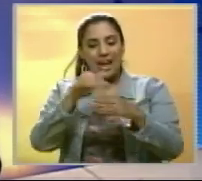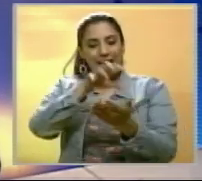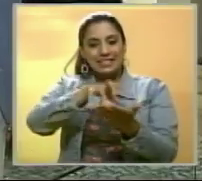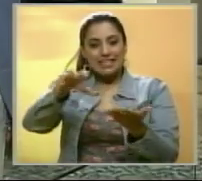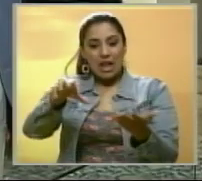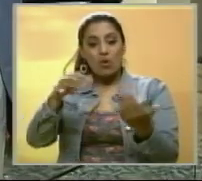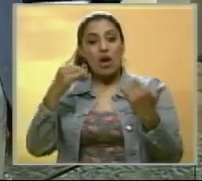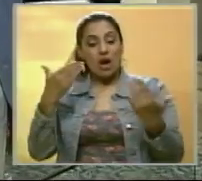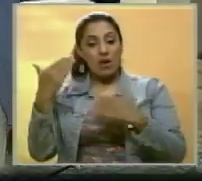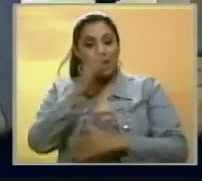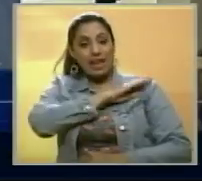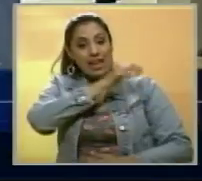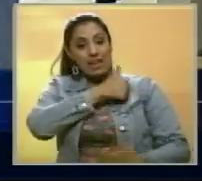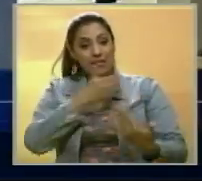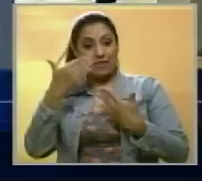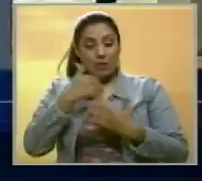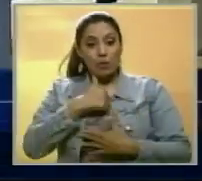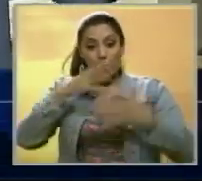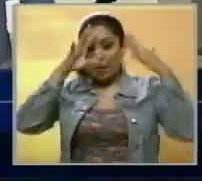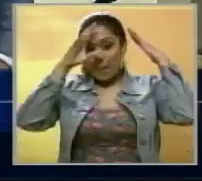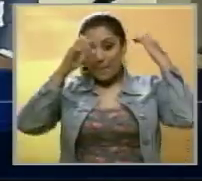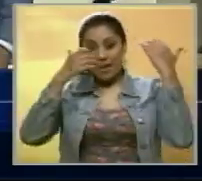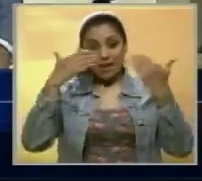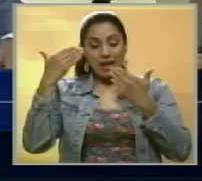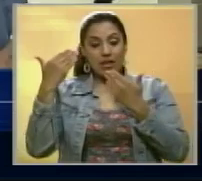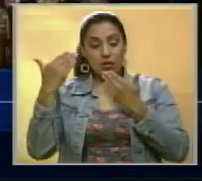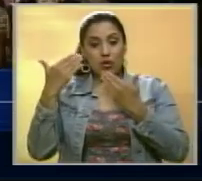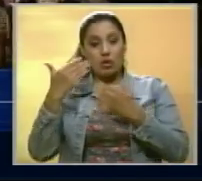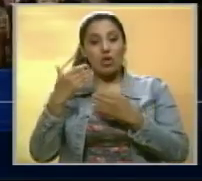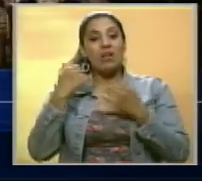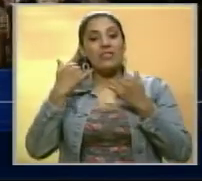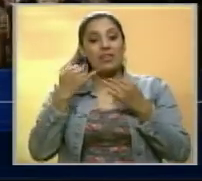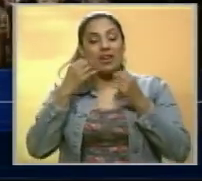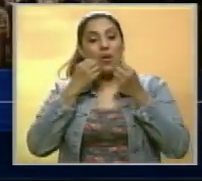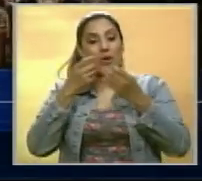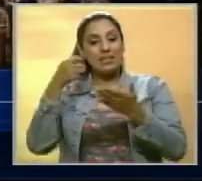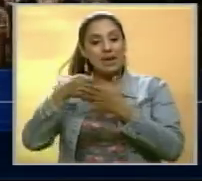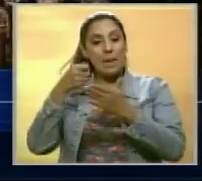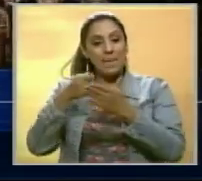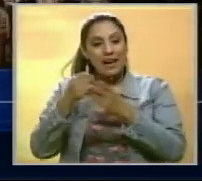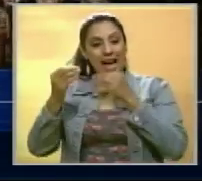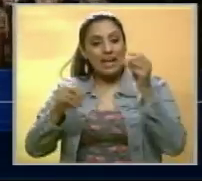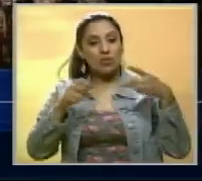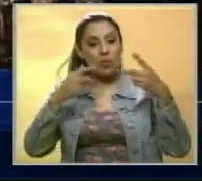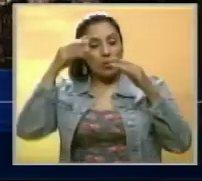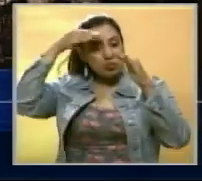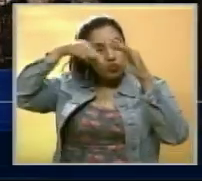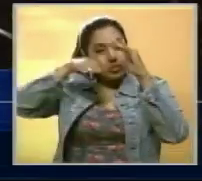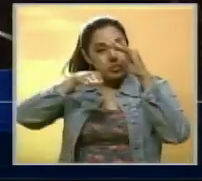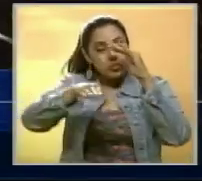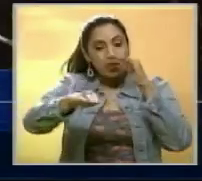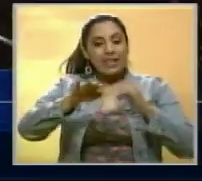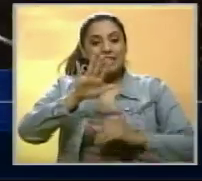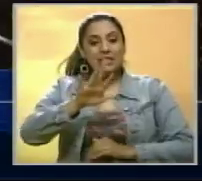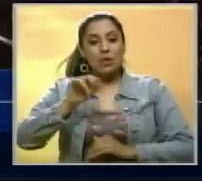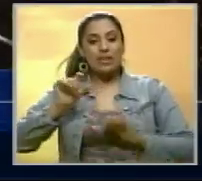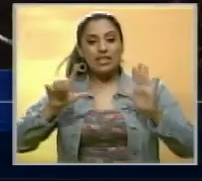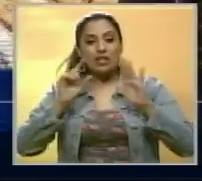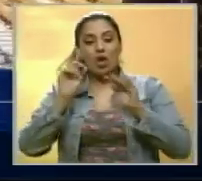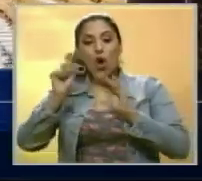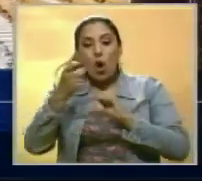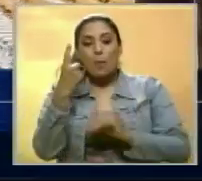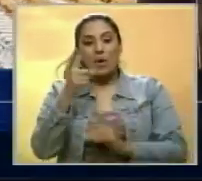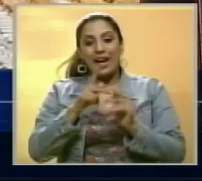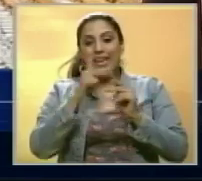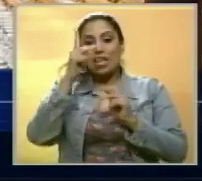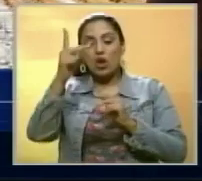Milano. El jefe de la misión de la Embajada en Venezuela, Peter Hamster, precisó que la inversión para la realización del túnel de 57,1 kilómetros